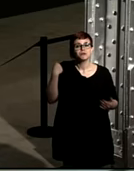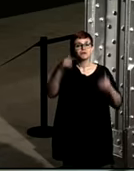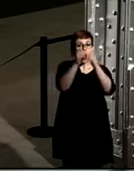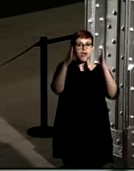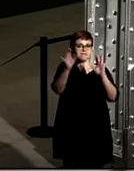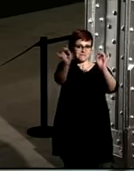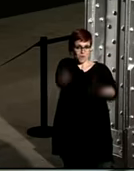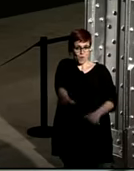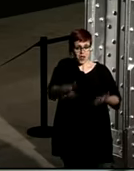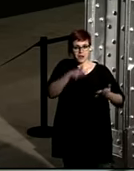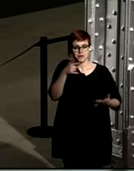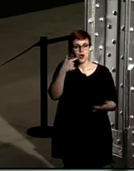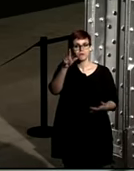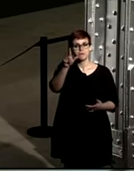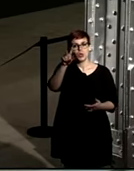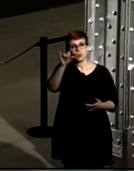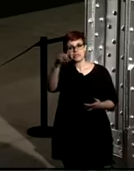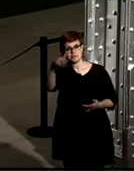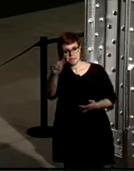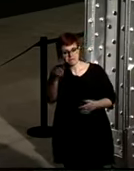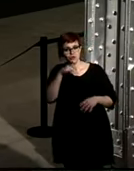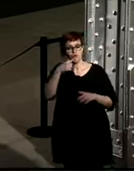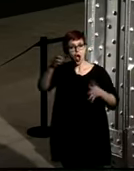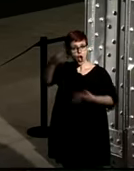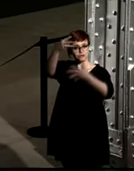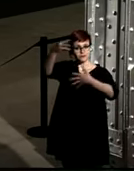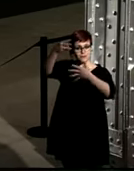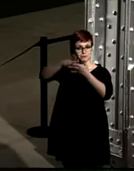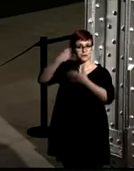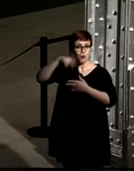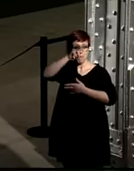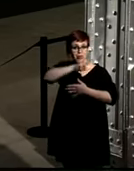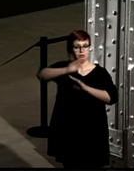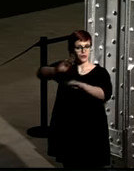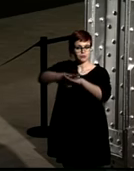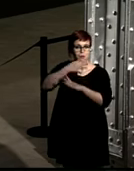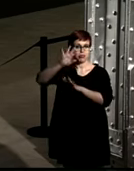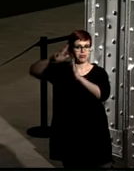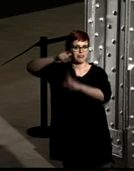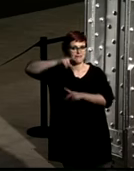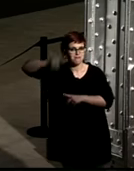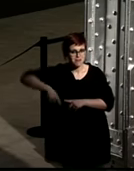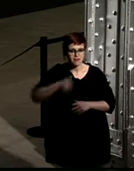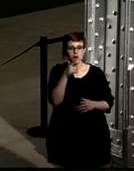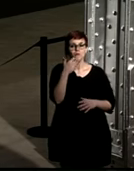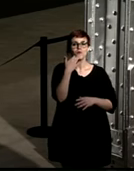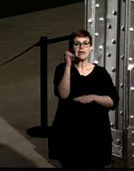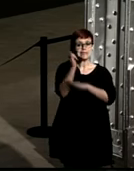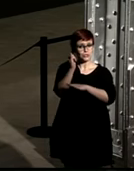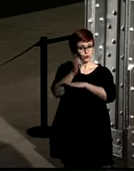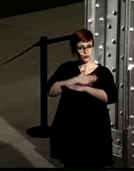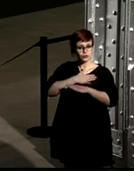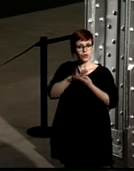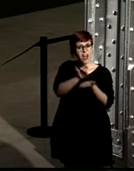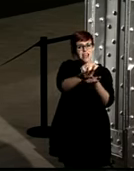iguales, pero con diferente... Y la de Luismi es en el 8º, y entonces también en la casa de los padres de Luismi pues pudimos rodar. En mi instituto, donde me